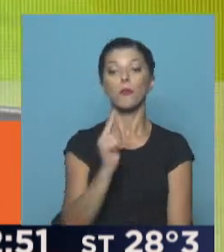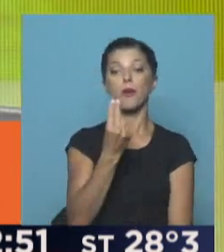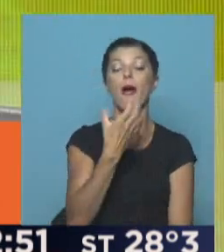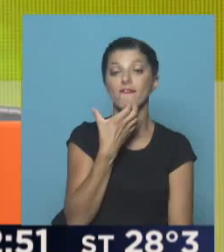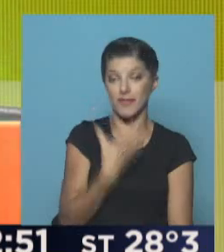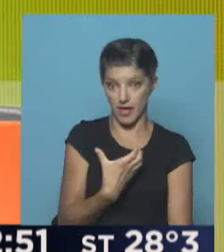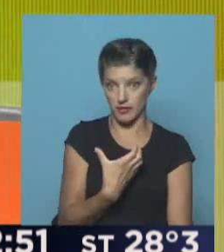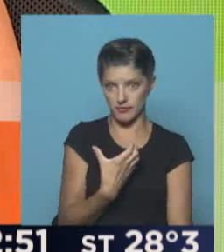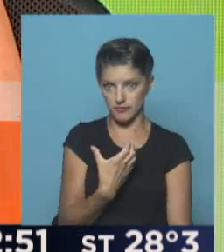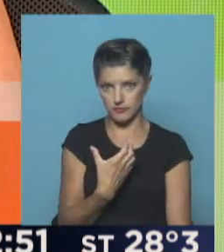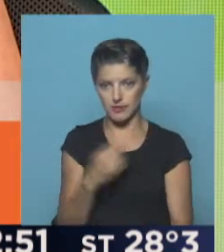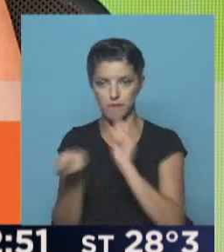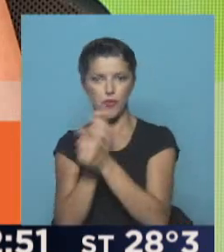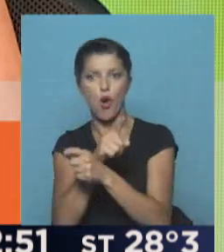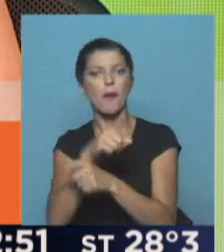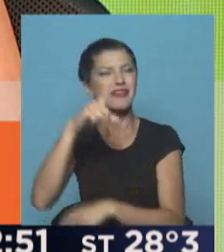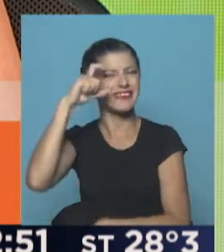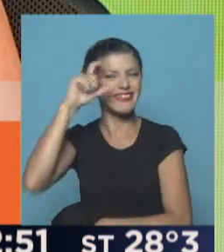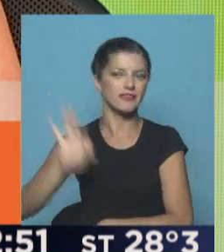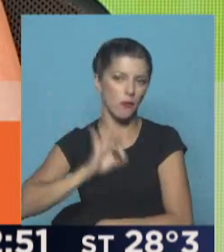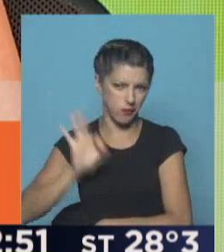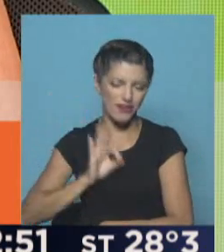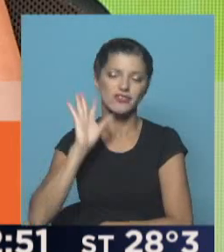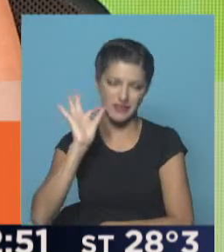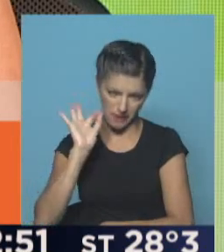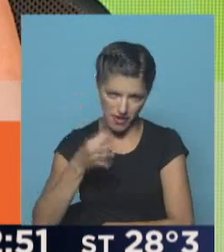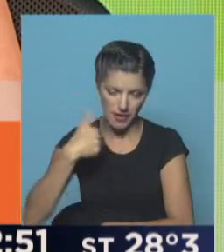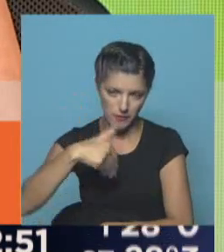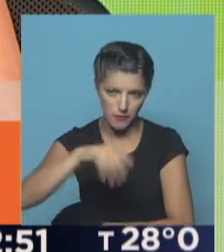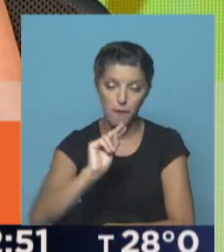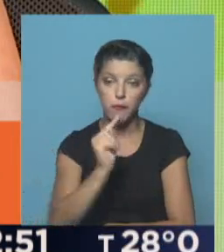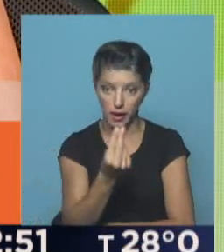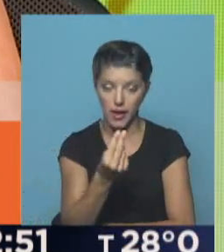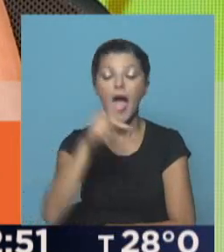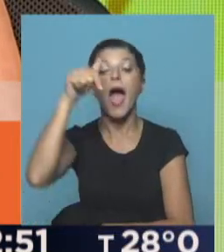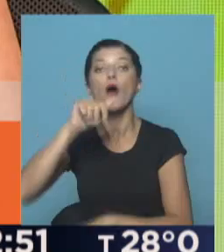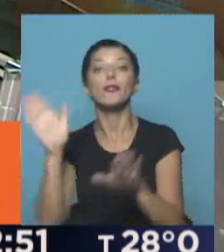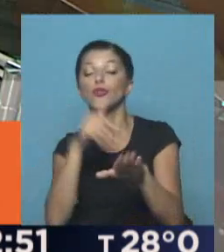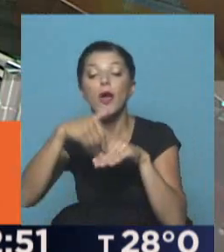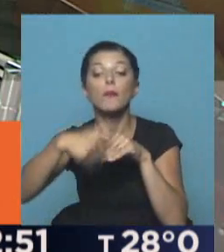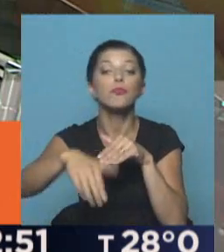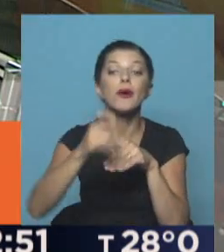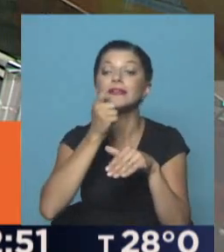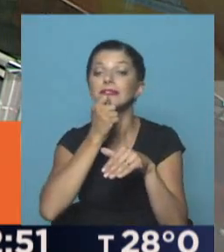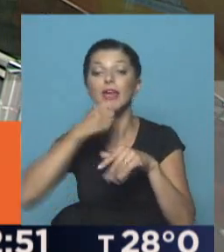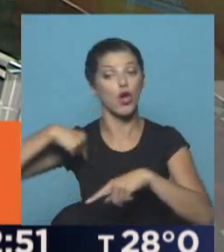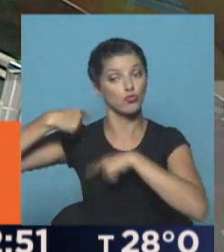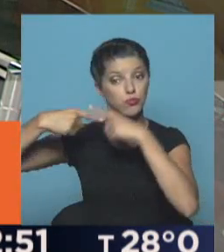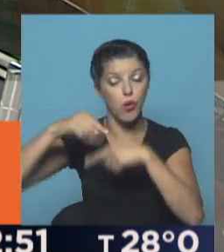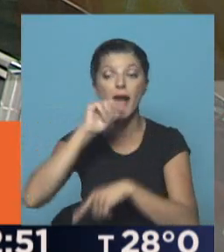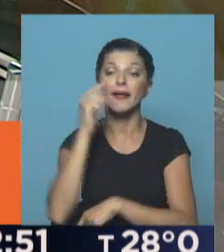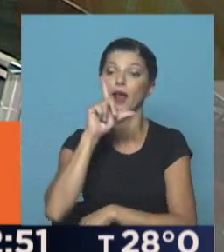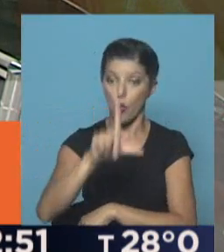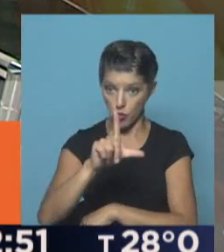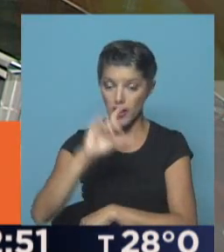Castro, porque tuvieron 10 años para prepararse para que eso ocurriera. Ahora, la expectativa que hay es si el sucesor, si Raúl Castro el próximo año va a